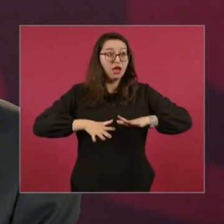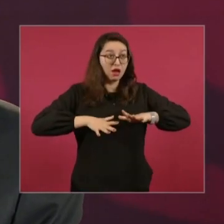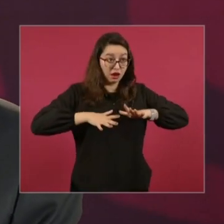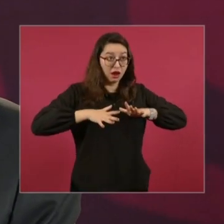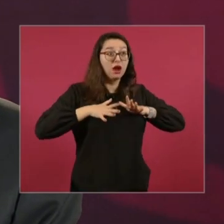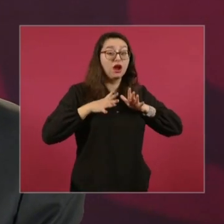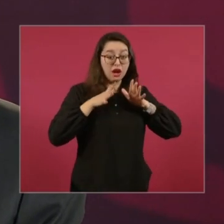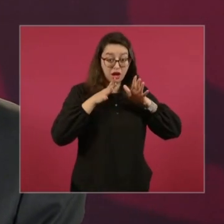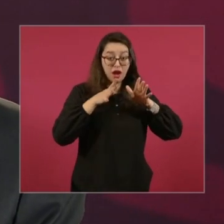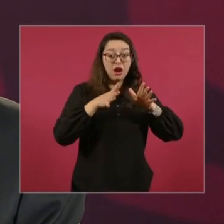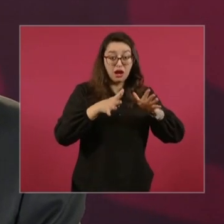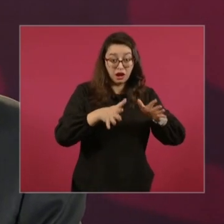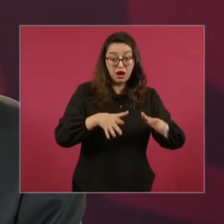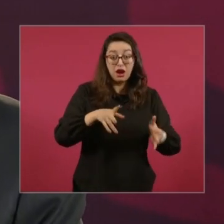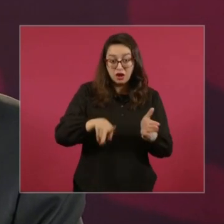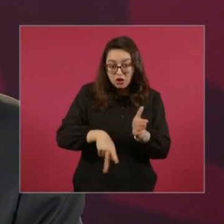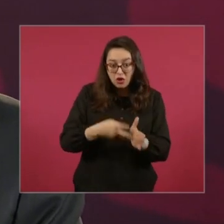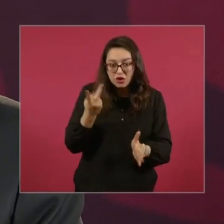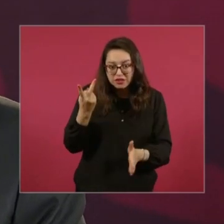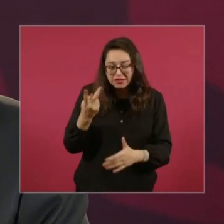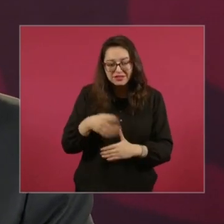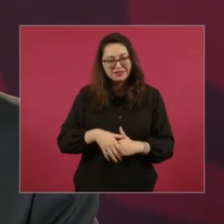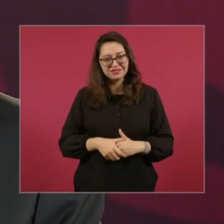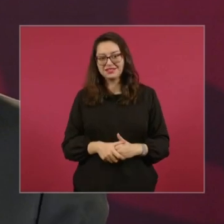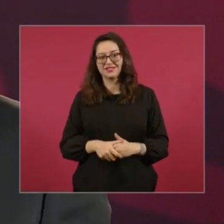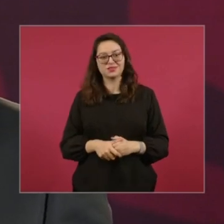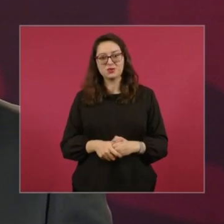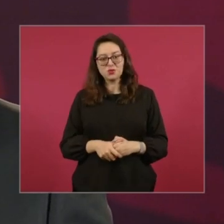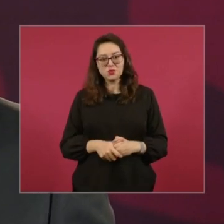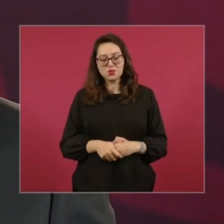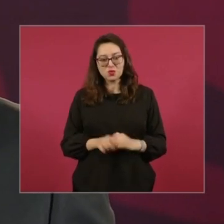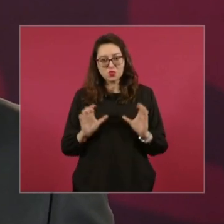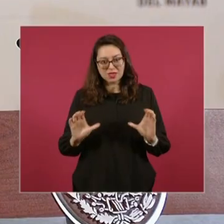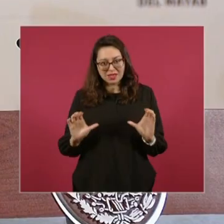con todas esas pseudo-teorías